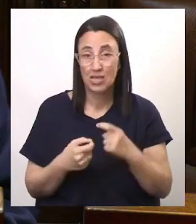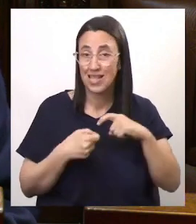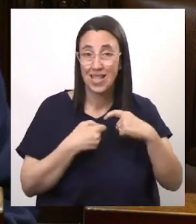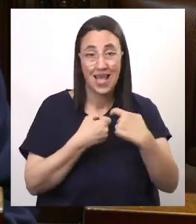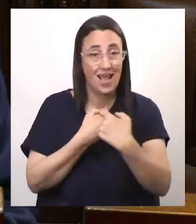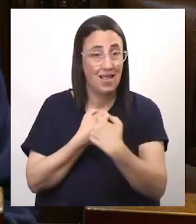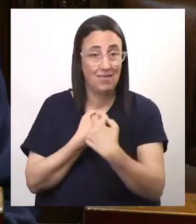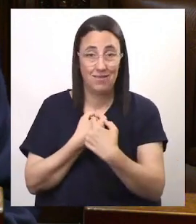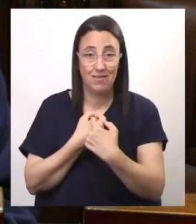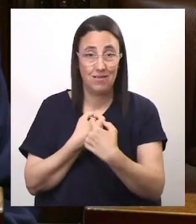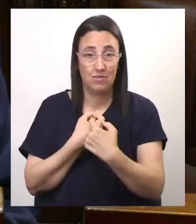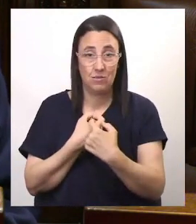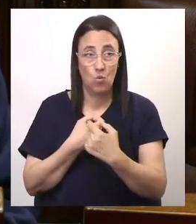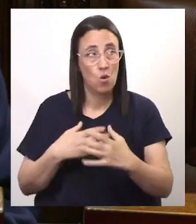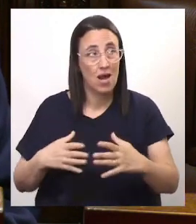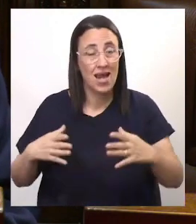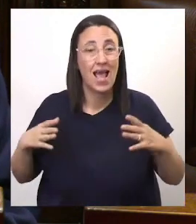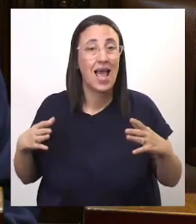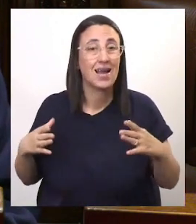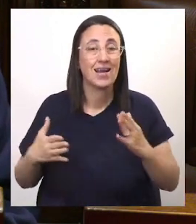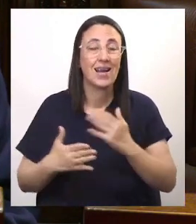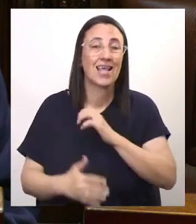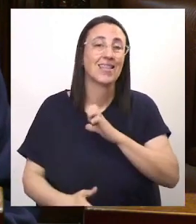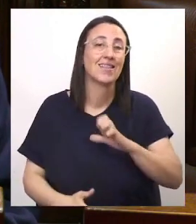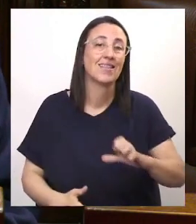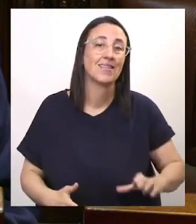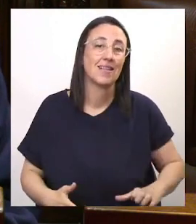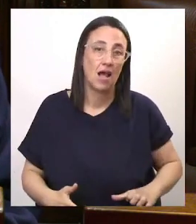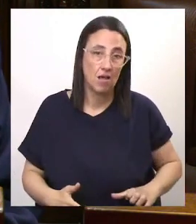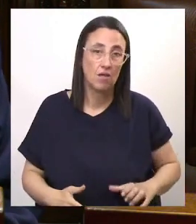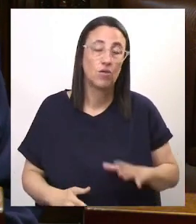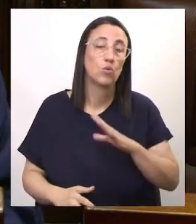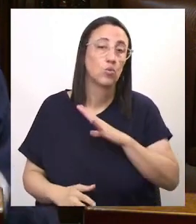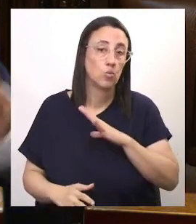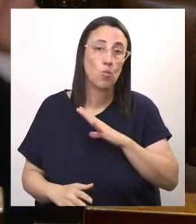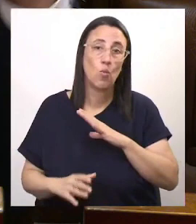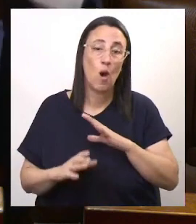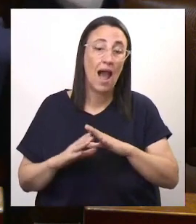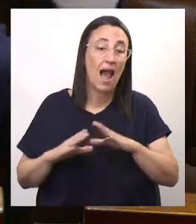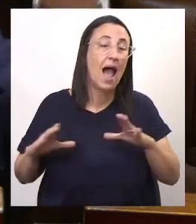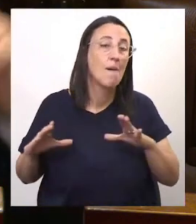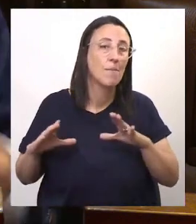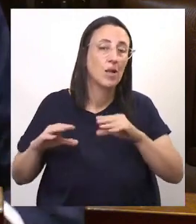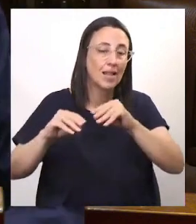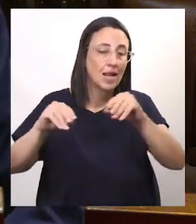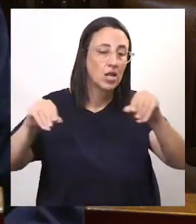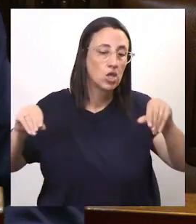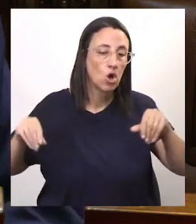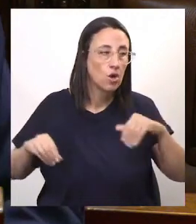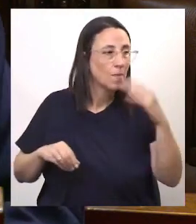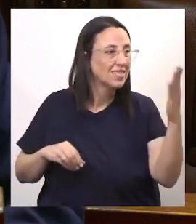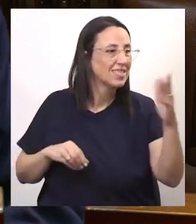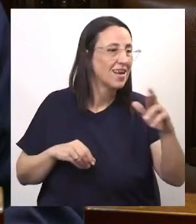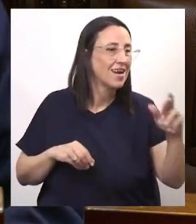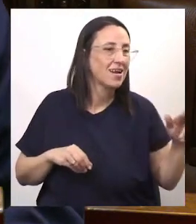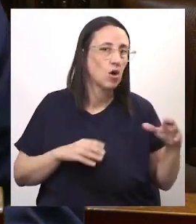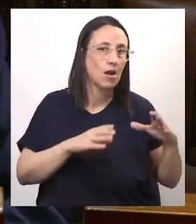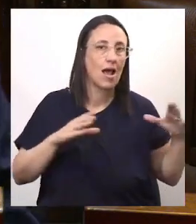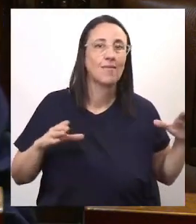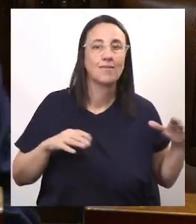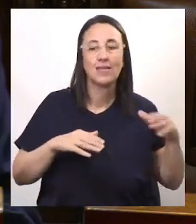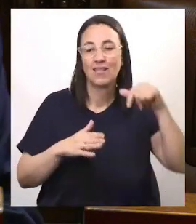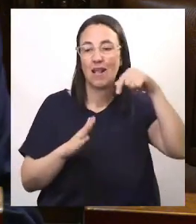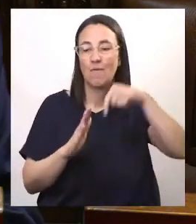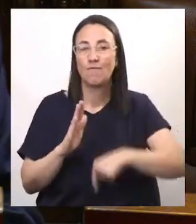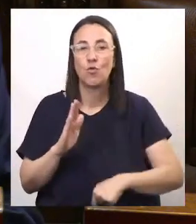de un gran Estado que tuvo un amplísimo territorio desde más allá del Río Grande hasta la Tierra del Fuego.